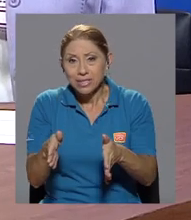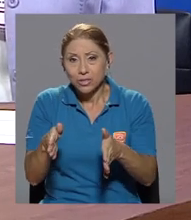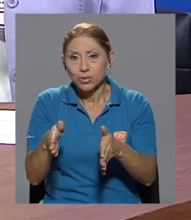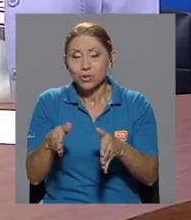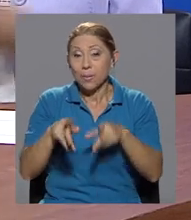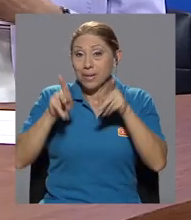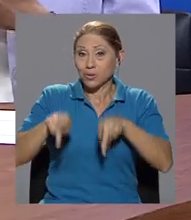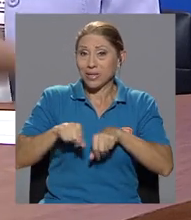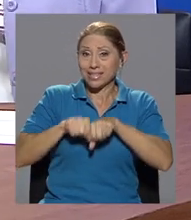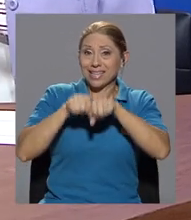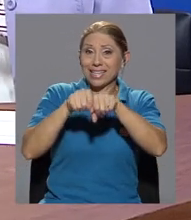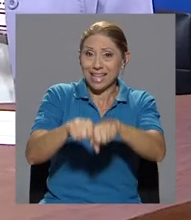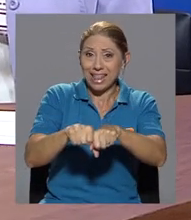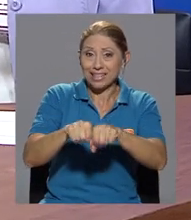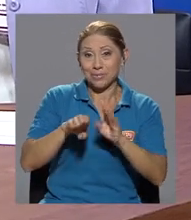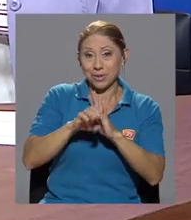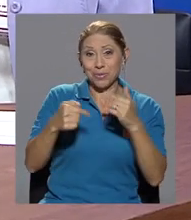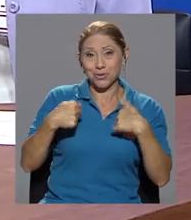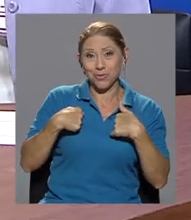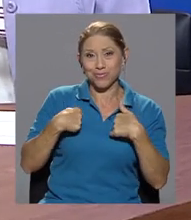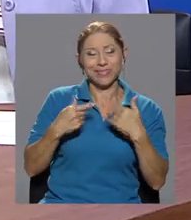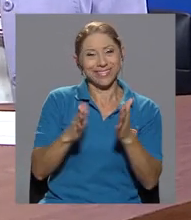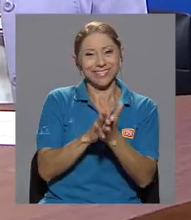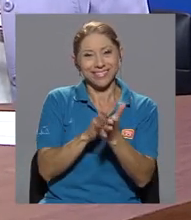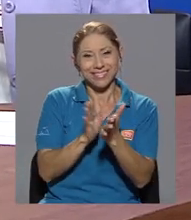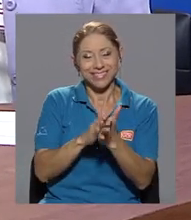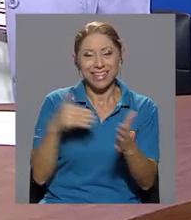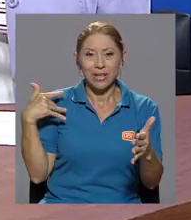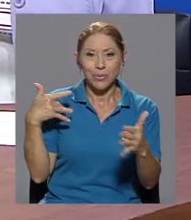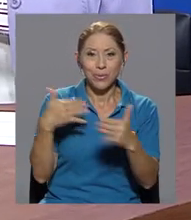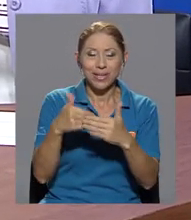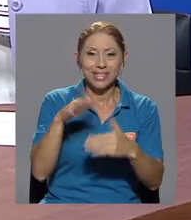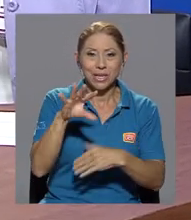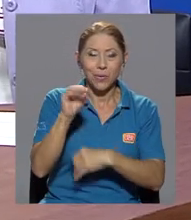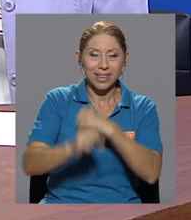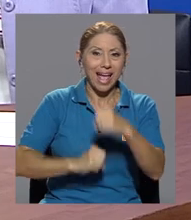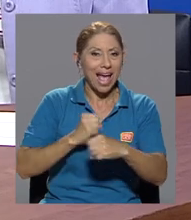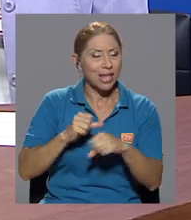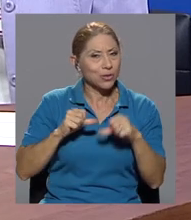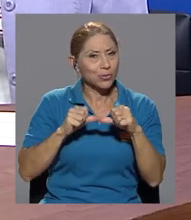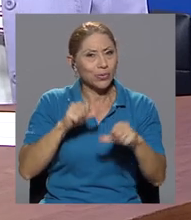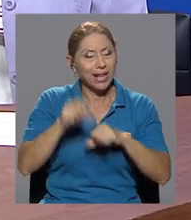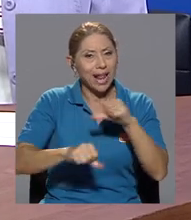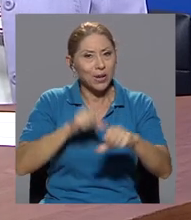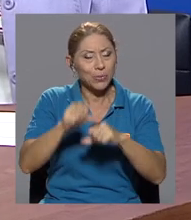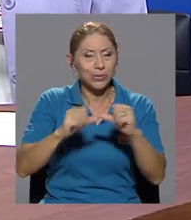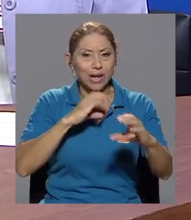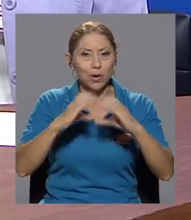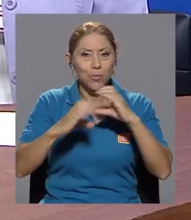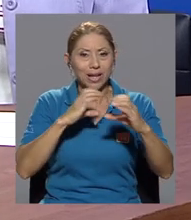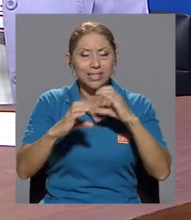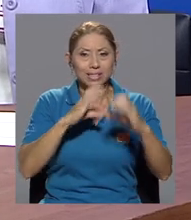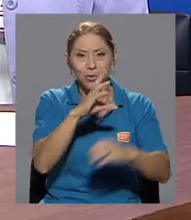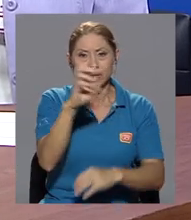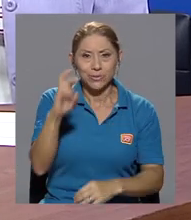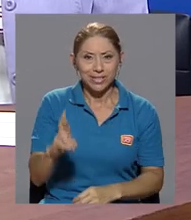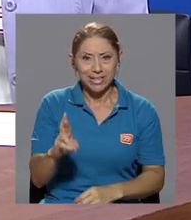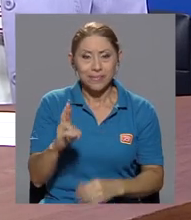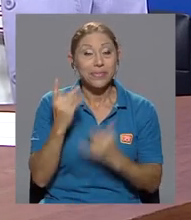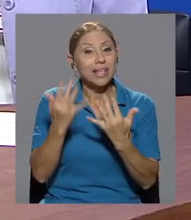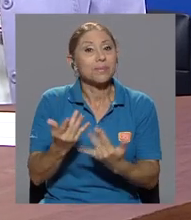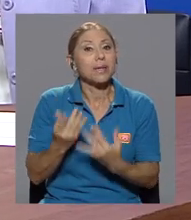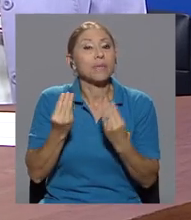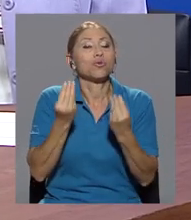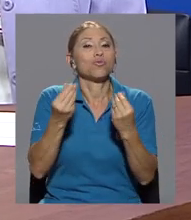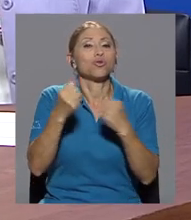de comunicación colectiva entre ellos yo por estos 50 años al pie de la lucha verdad en la comunicación en nuestro país y bueno y esperemos que nos quede